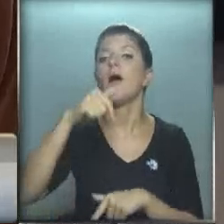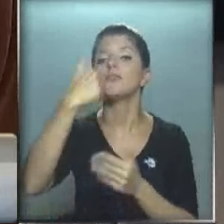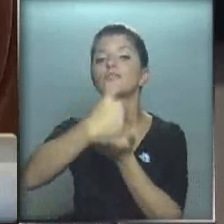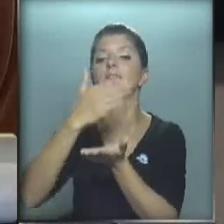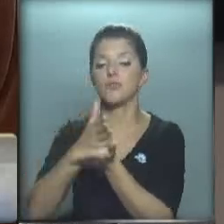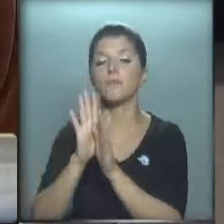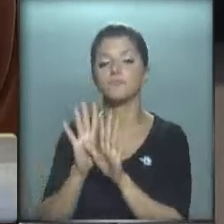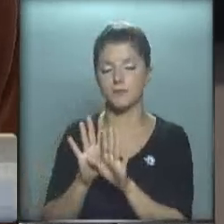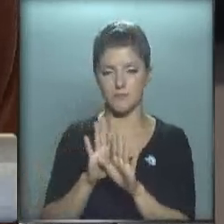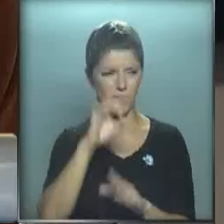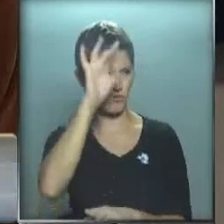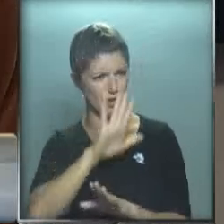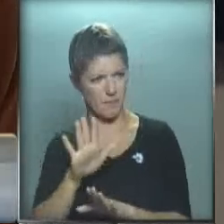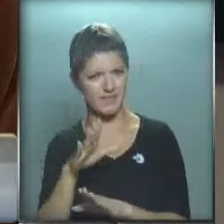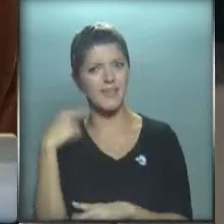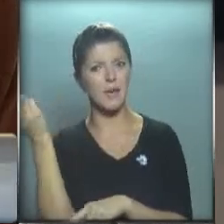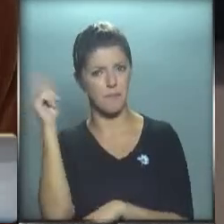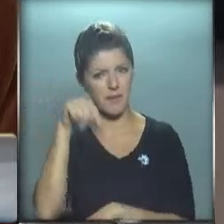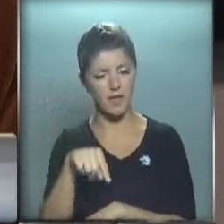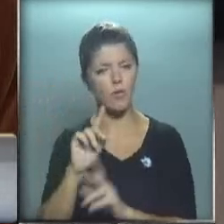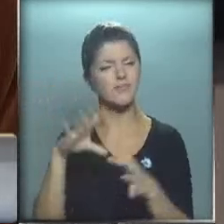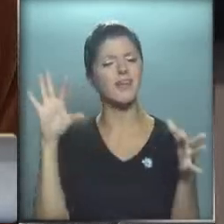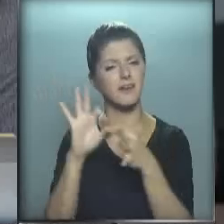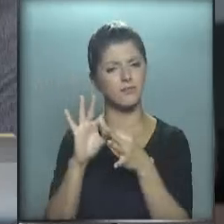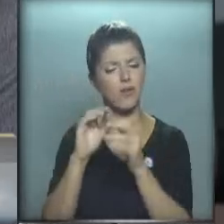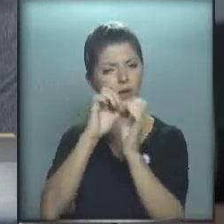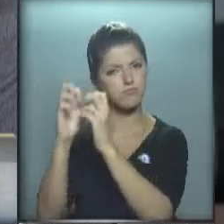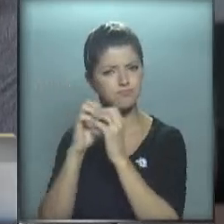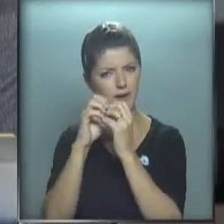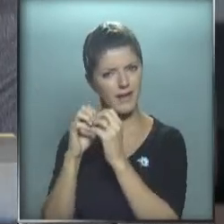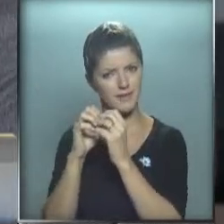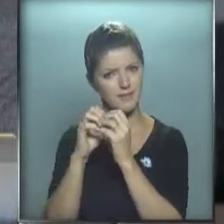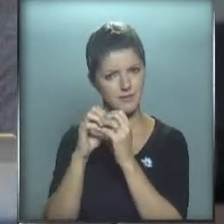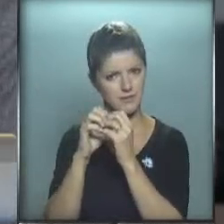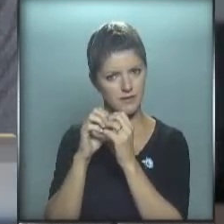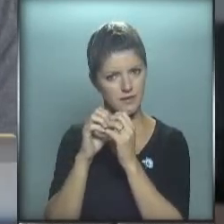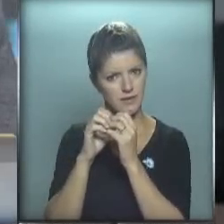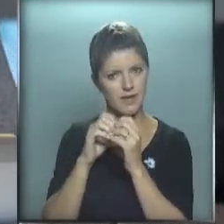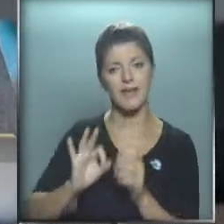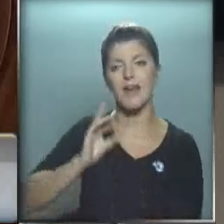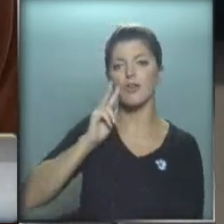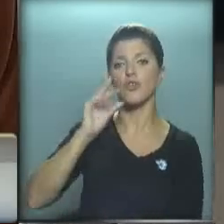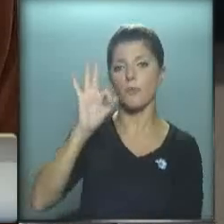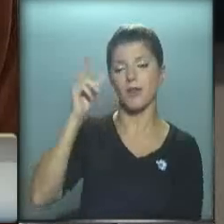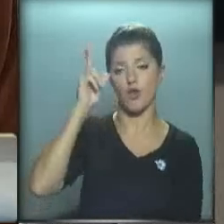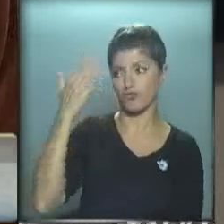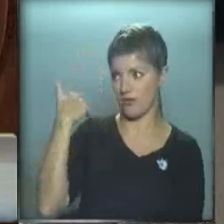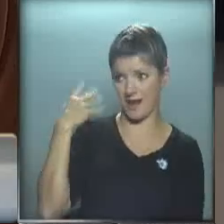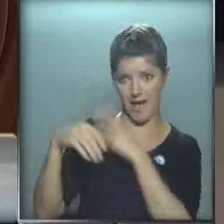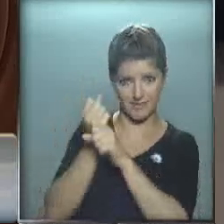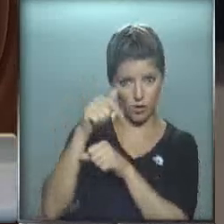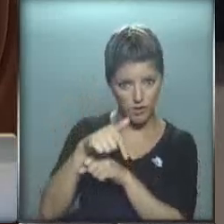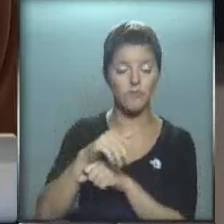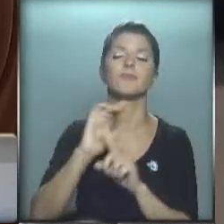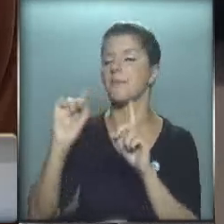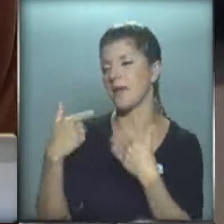de pero solamente la presencia o esto tiene que ver con la crisis digamos que está viviendo a partir del 2008 por supuesto claro por supuesto Entonces por